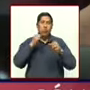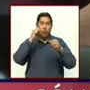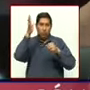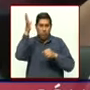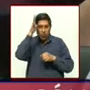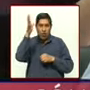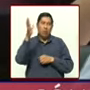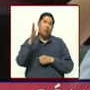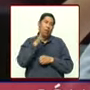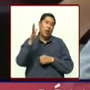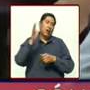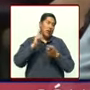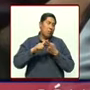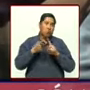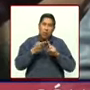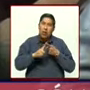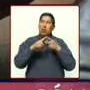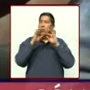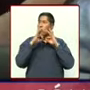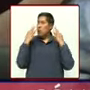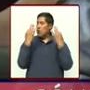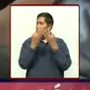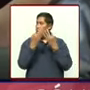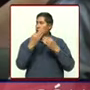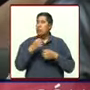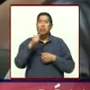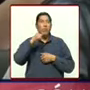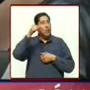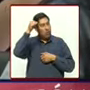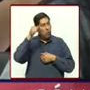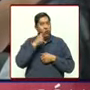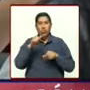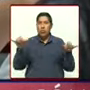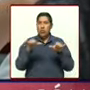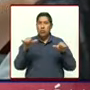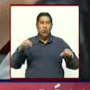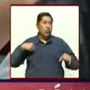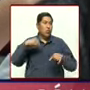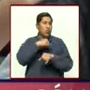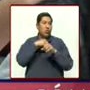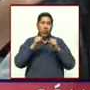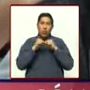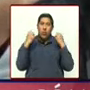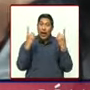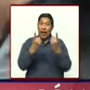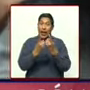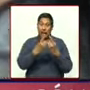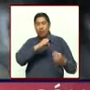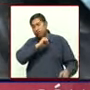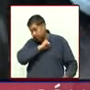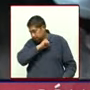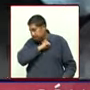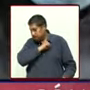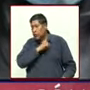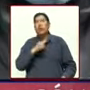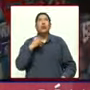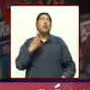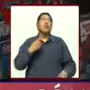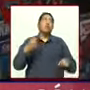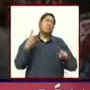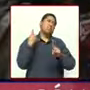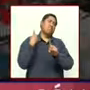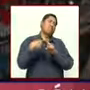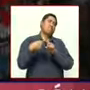padres, con sus amigos, con su familia, las personas mayores también, y nosotros como sociedad tener empatía. A veces una palabra de